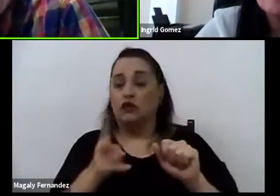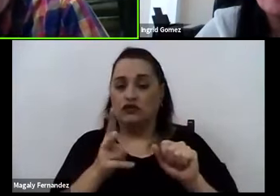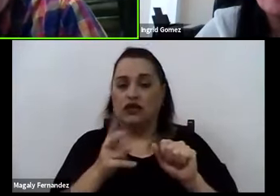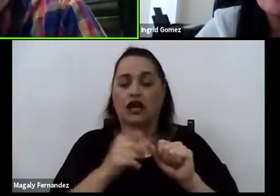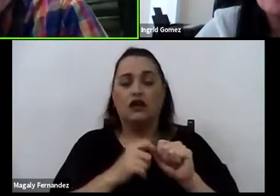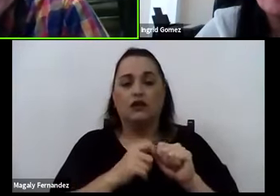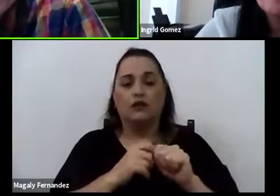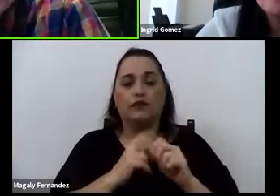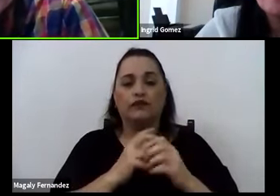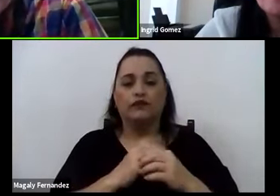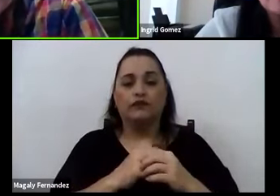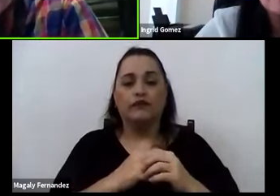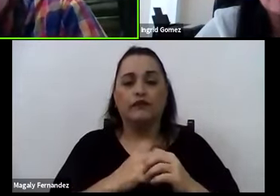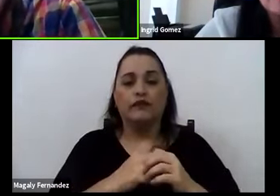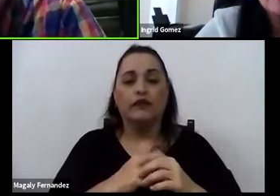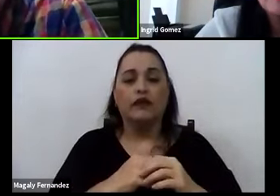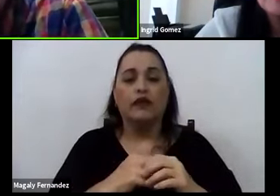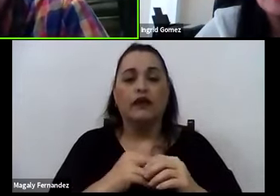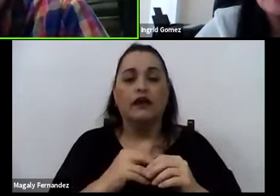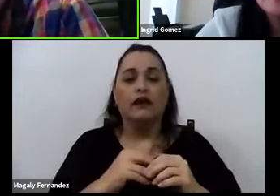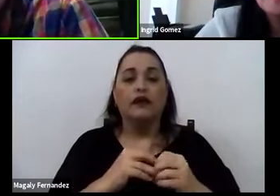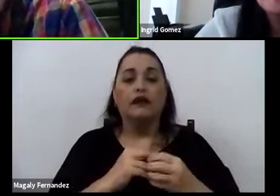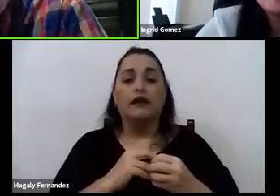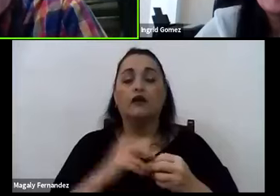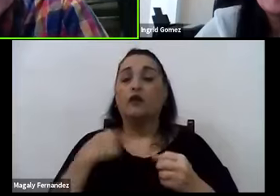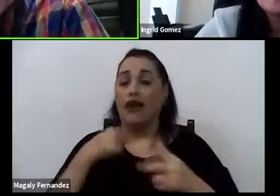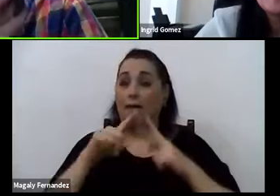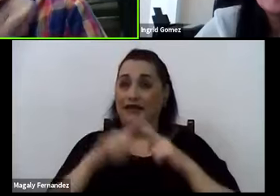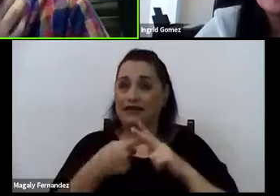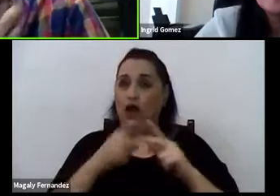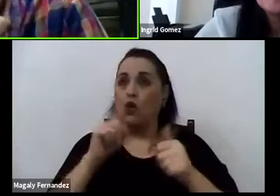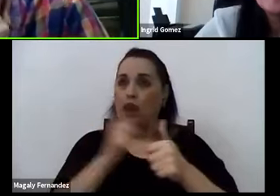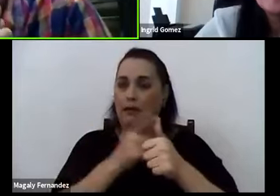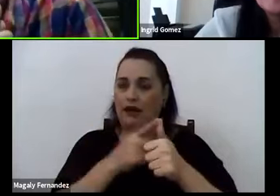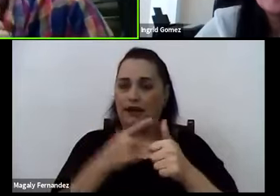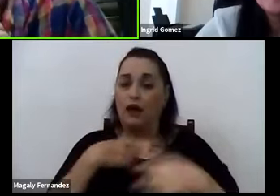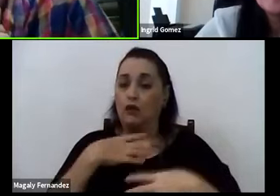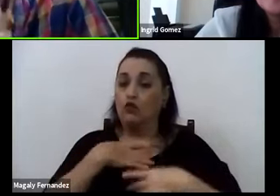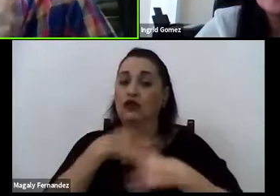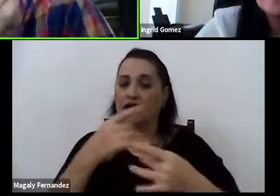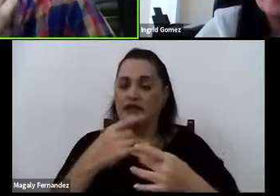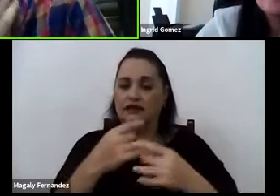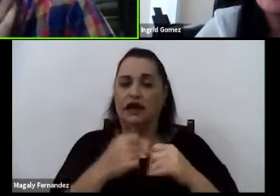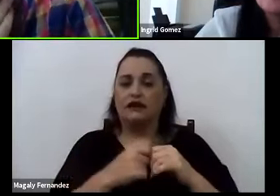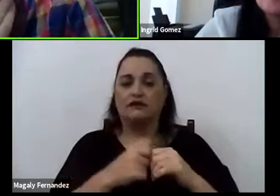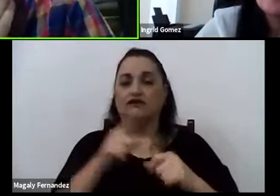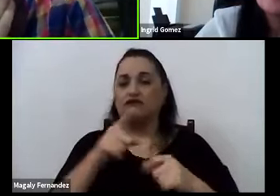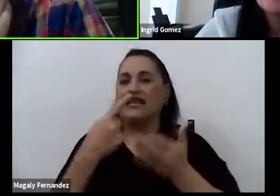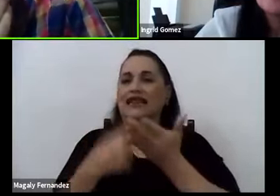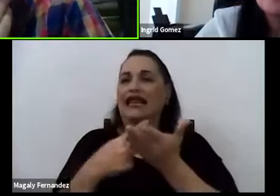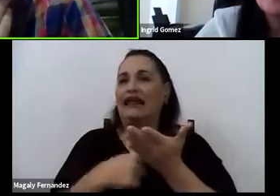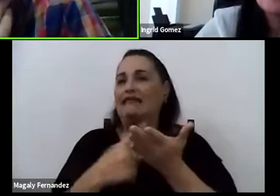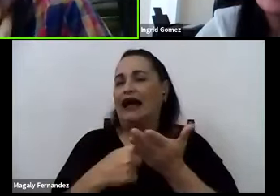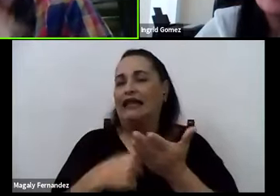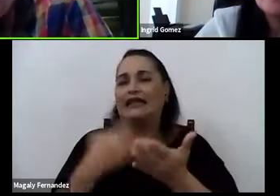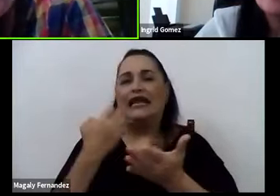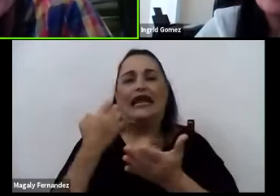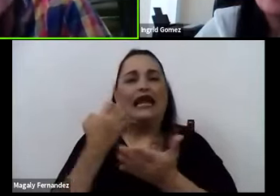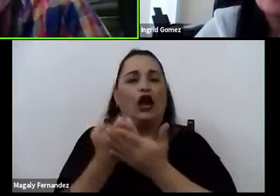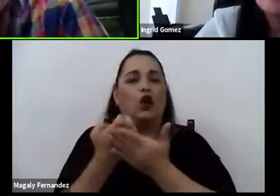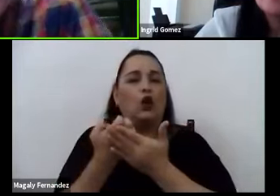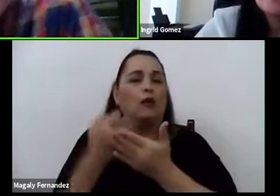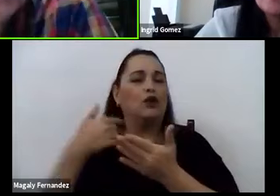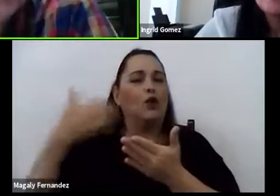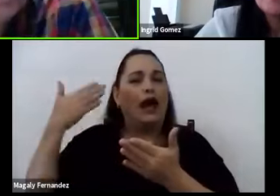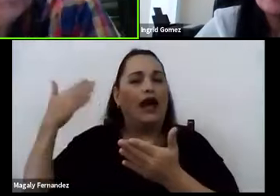me lo puedes aclarar después, Ingrid. Voy a empezar con la primera, que es muy interesante. Es un debate económico muy antiguo, lo que